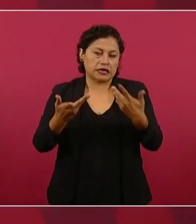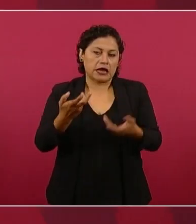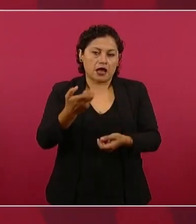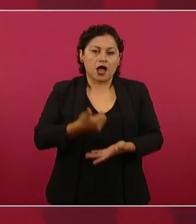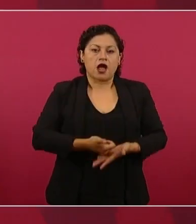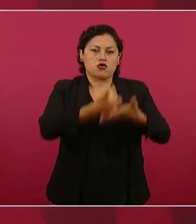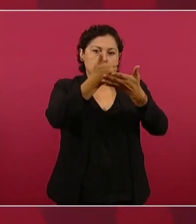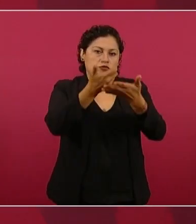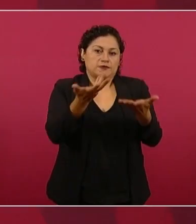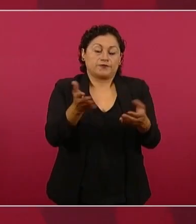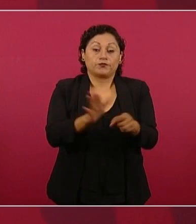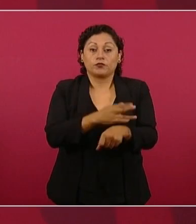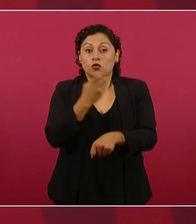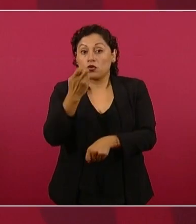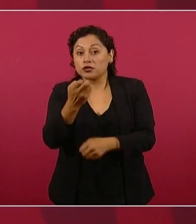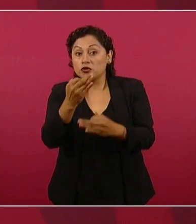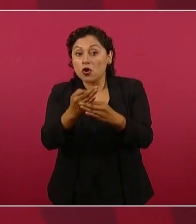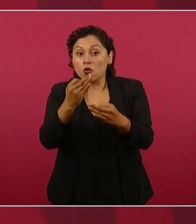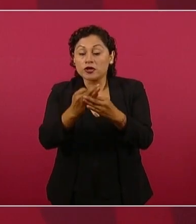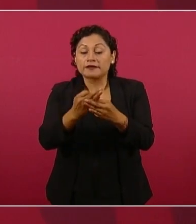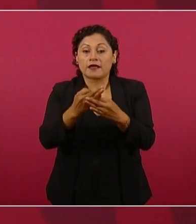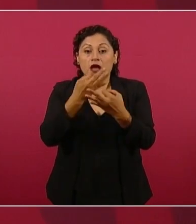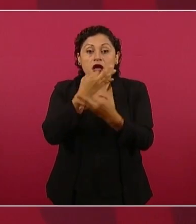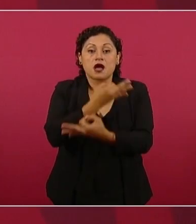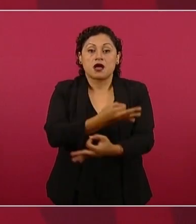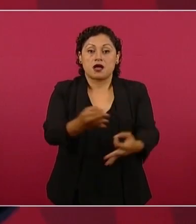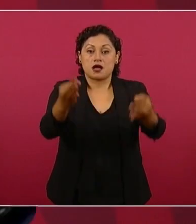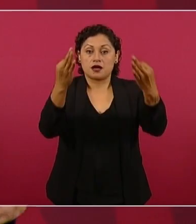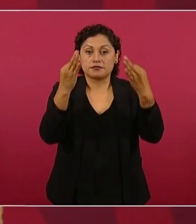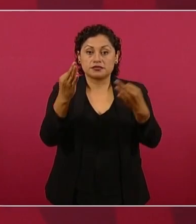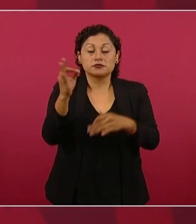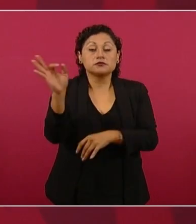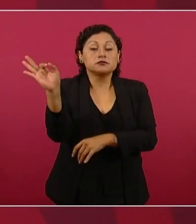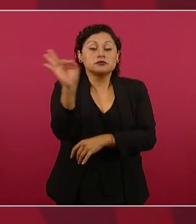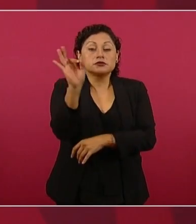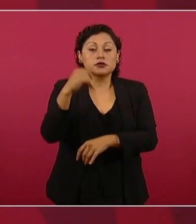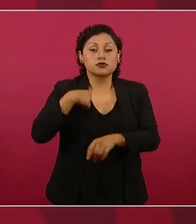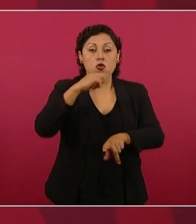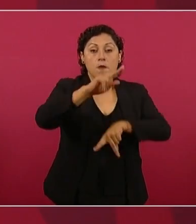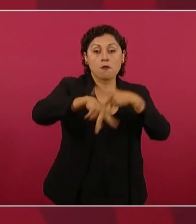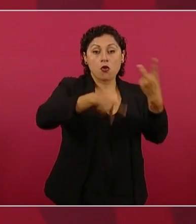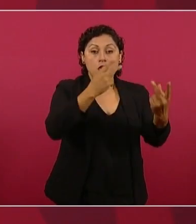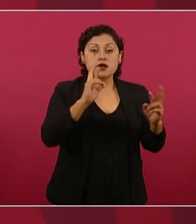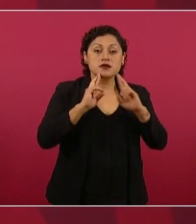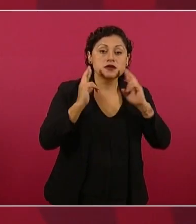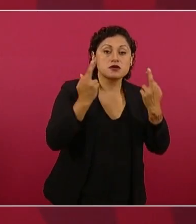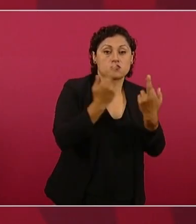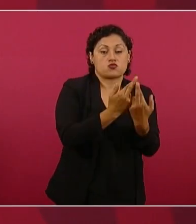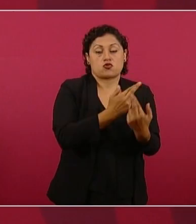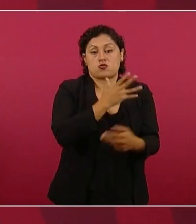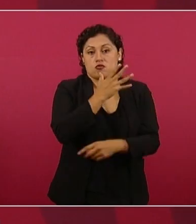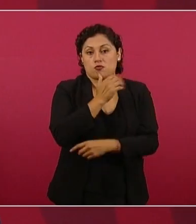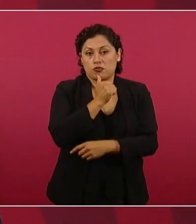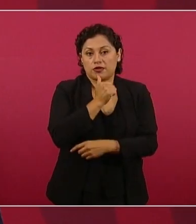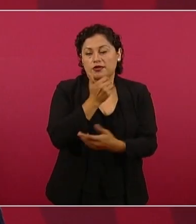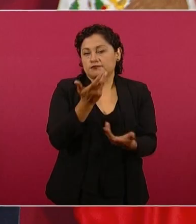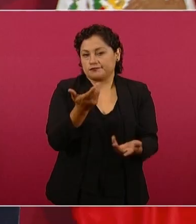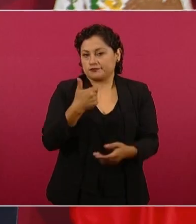Entonces, decirle a los paisanos que aunque yo no pueda reunirme no es que no lo